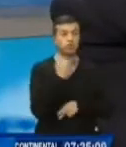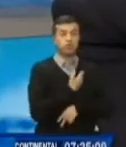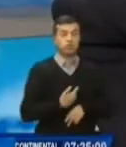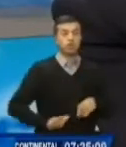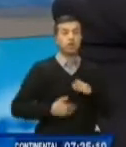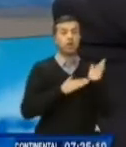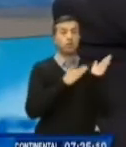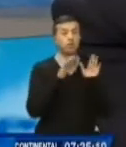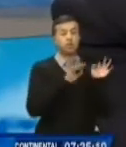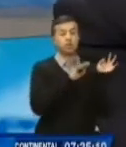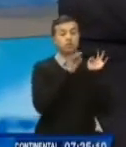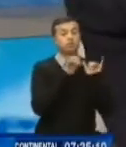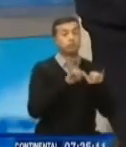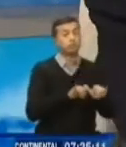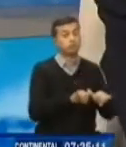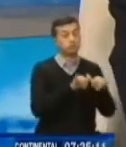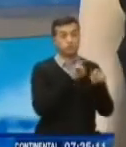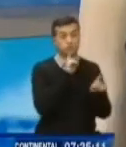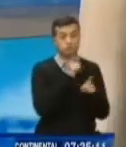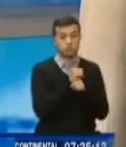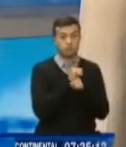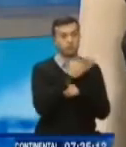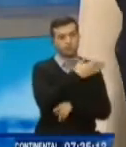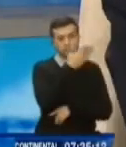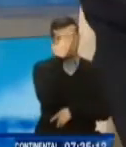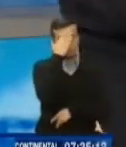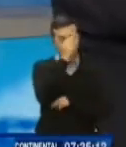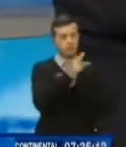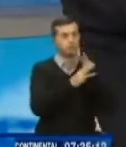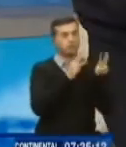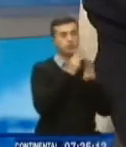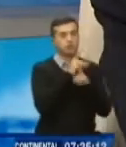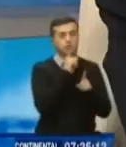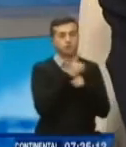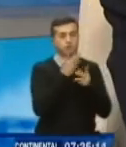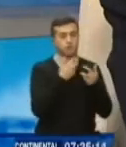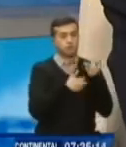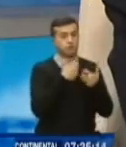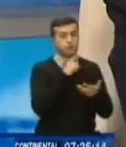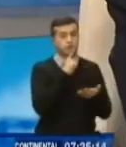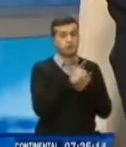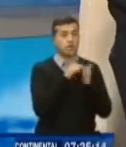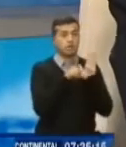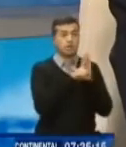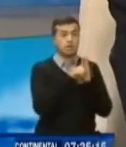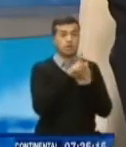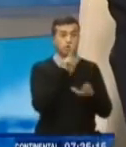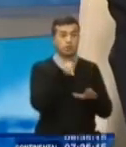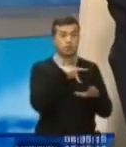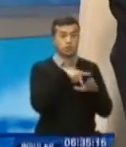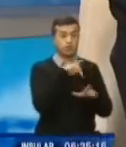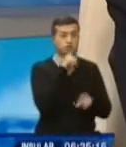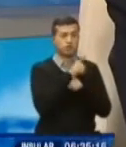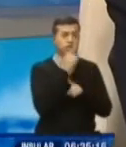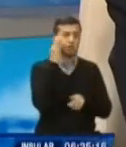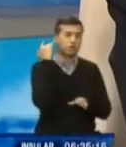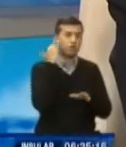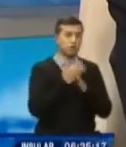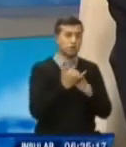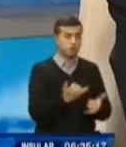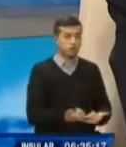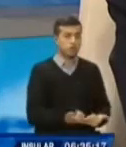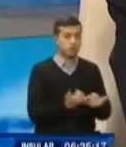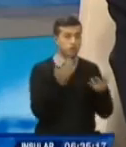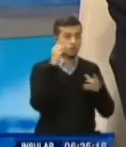voy algo el mundo de percepciones de mensajes fernando se habla en la liga profesional ya hace algún tiempo pero por primera vez